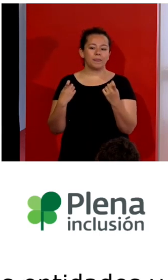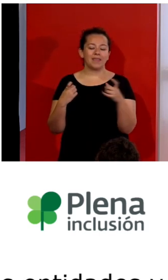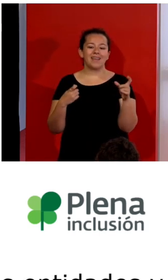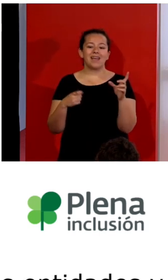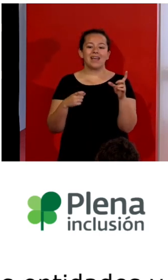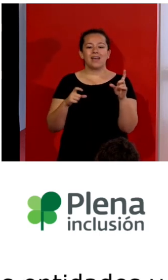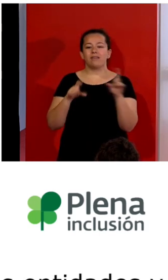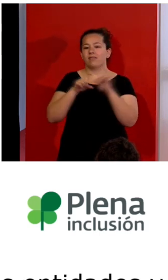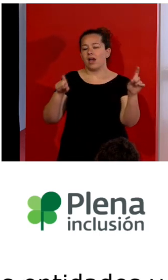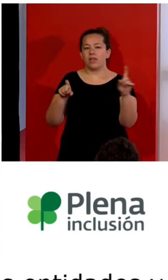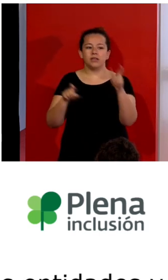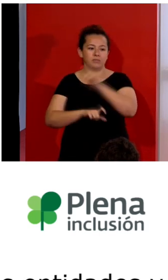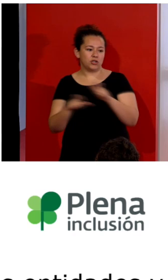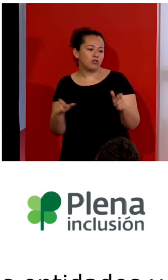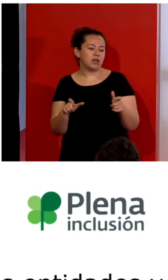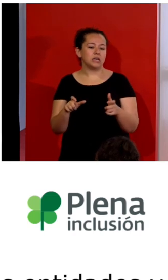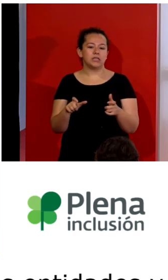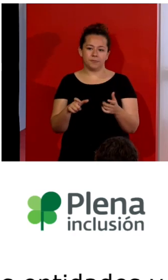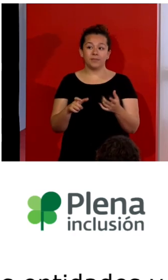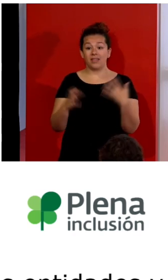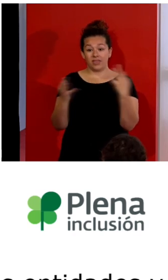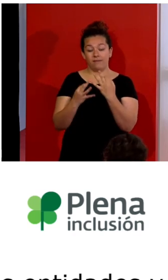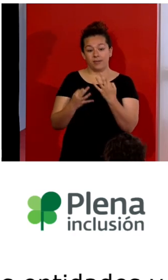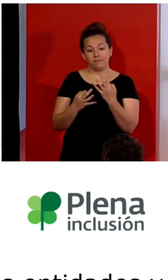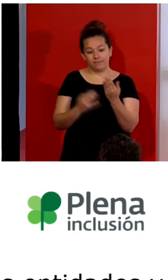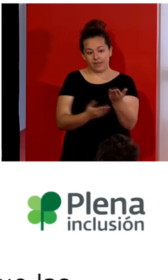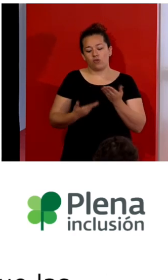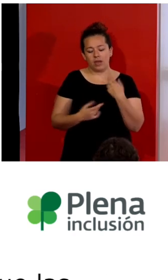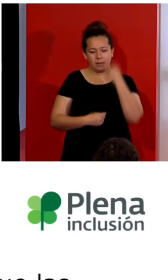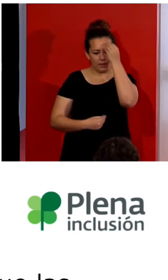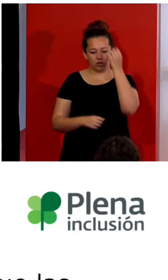las federaciones, las propias personas, aunque yo no creo que esto sea un trabajo